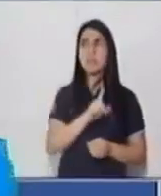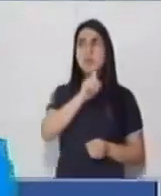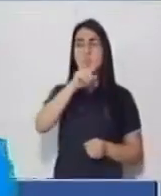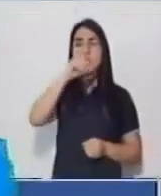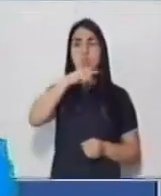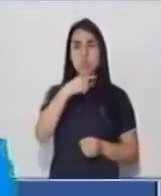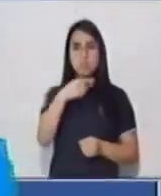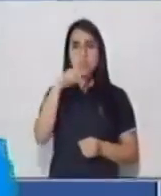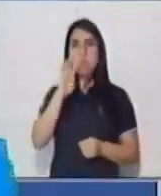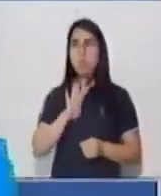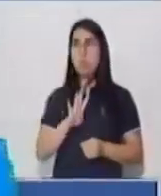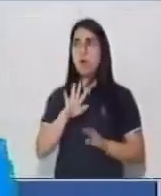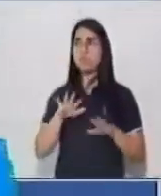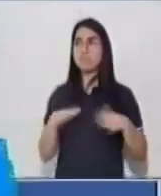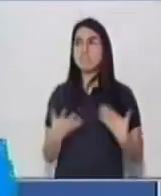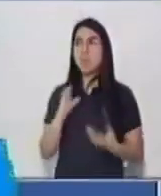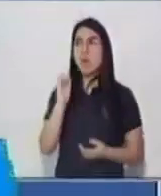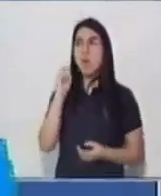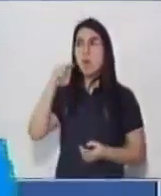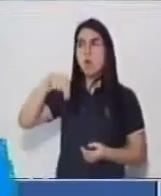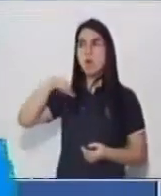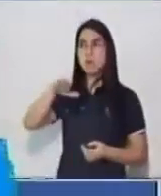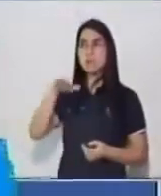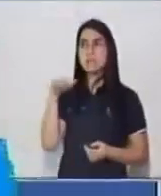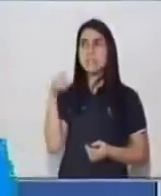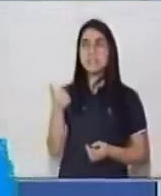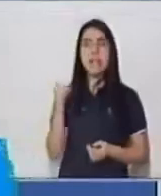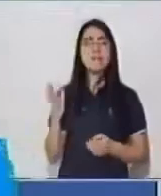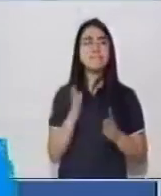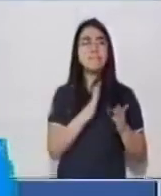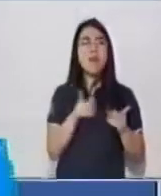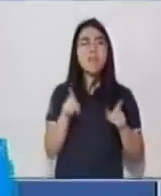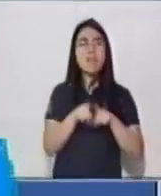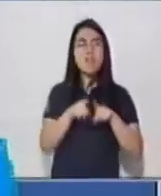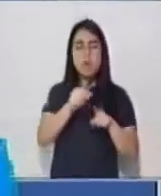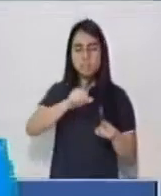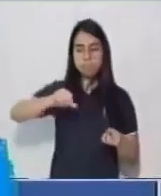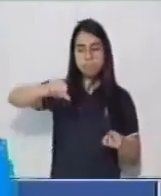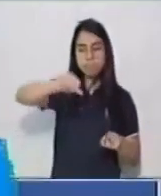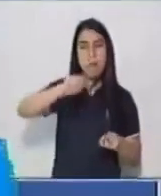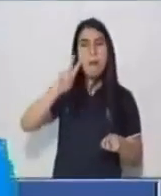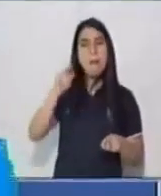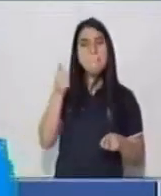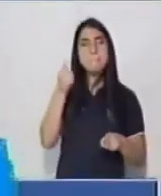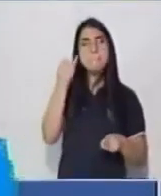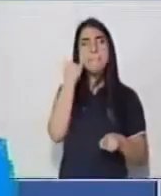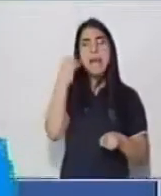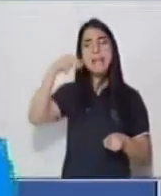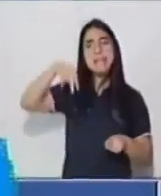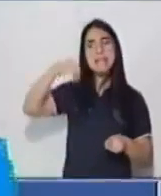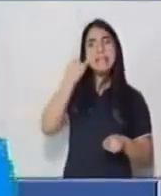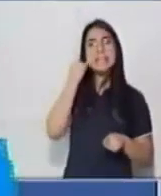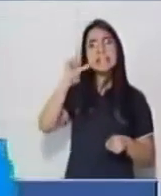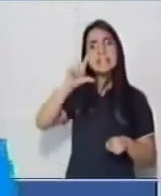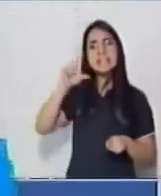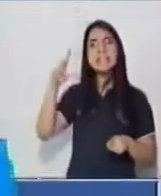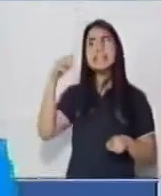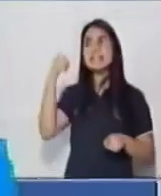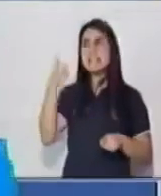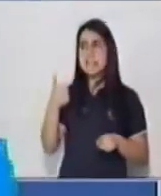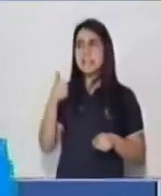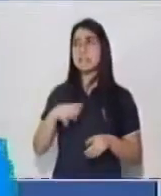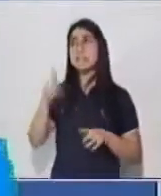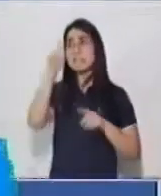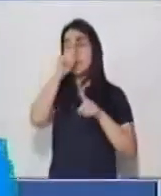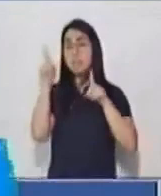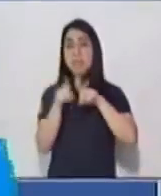puse cantidades porque la humedad del pastel varía según los gustos de cada persona. Hay quienes que